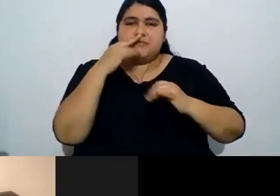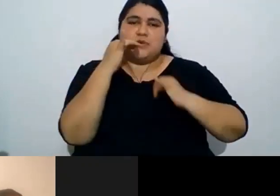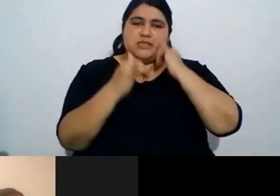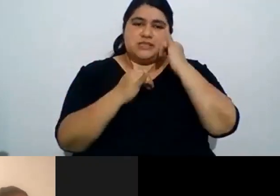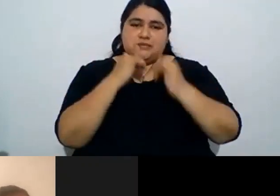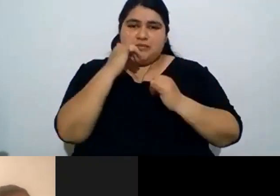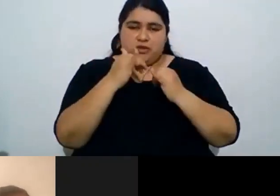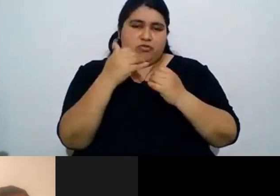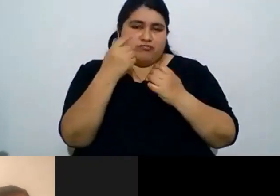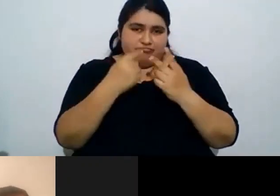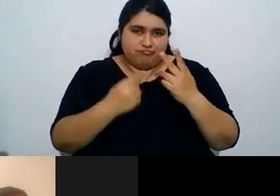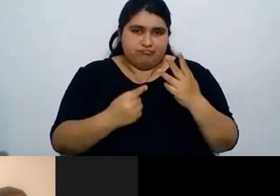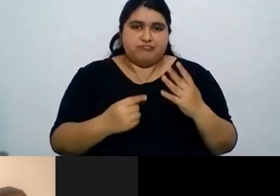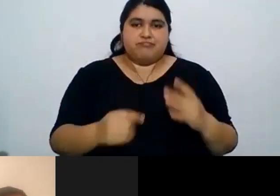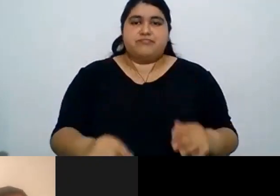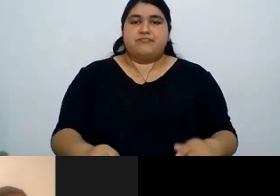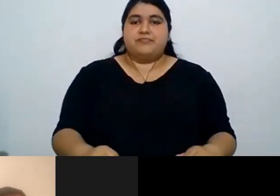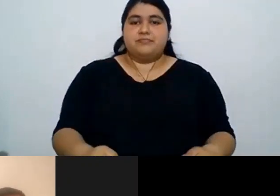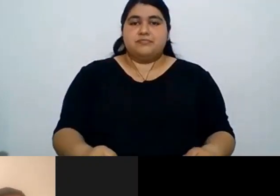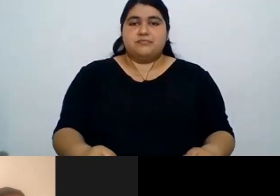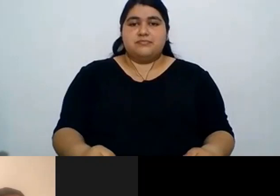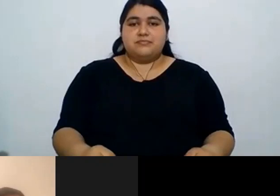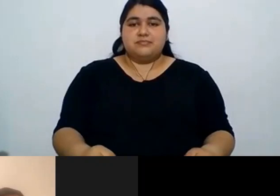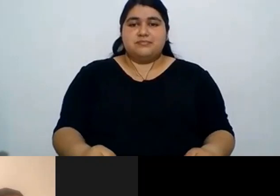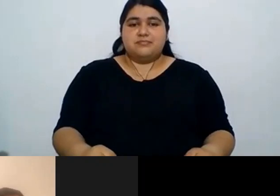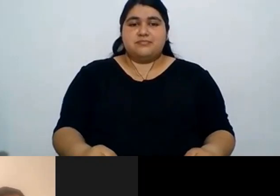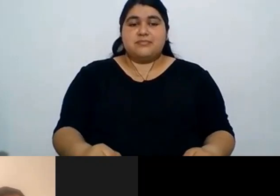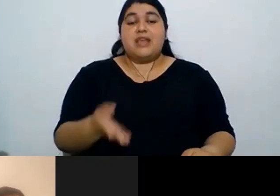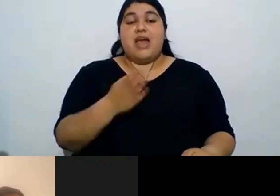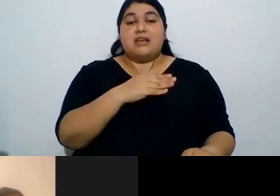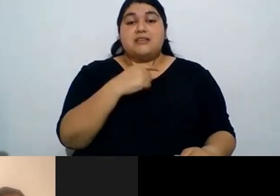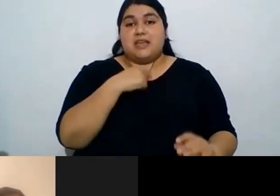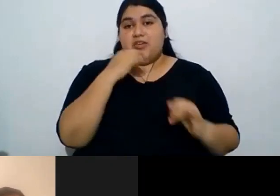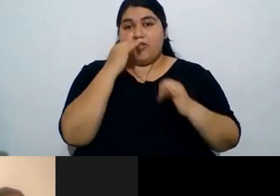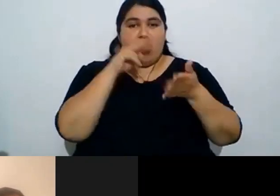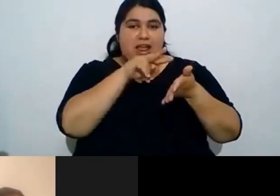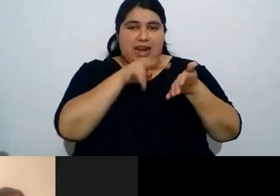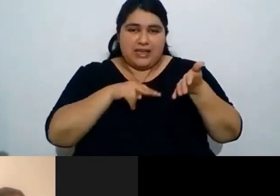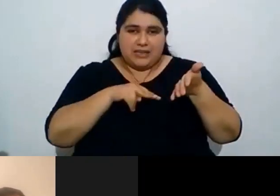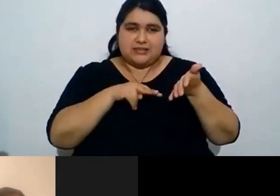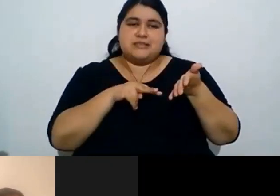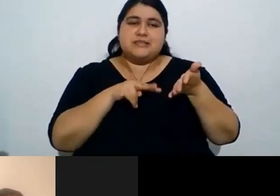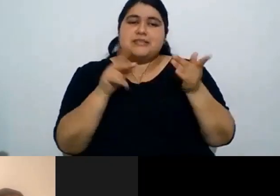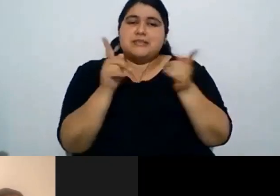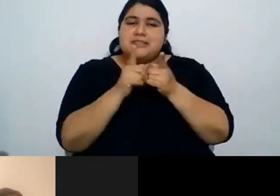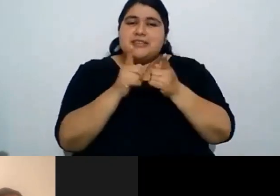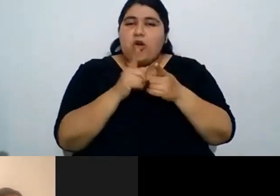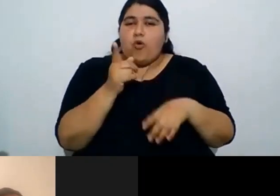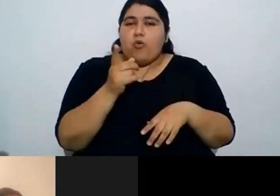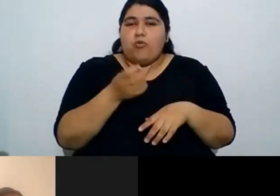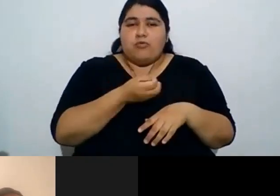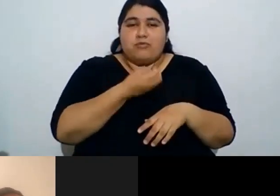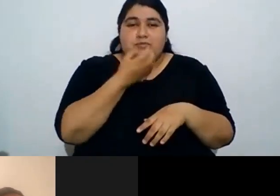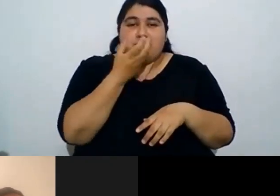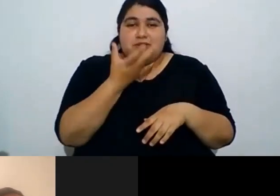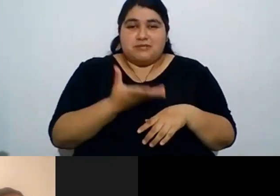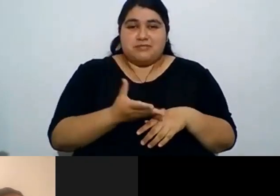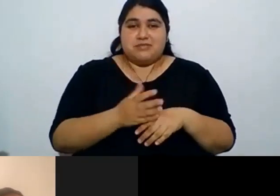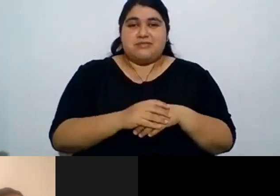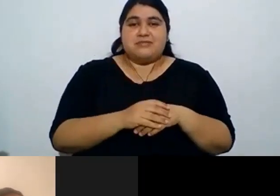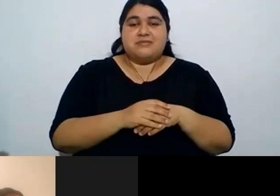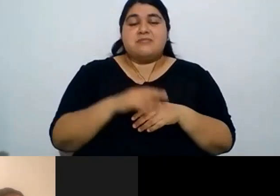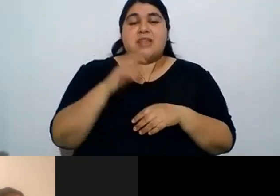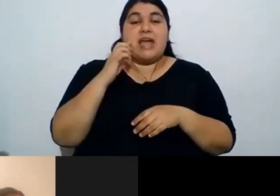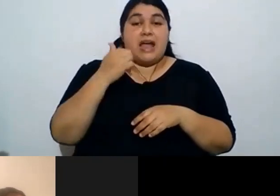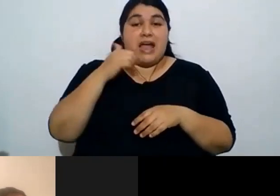iré mostrando. Antes quiero leerles un poema escrito por Eduardo Galeano,